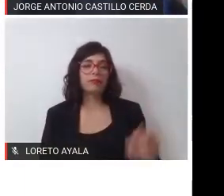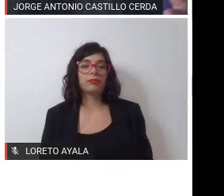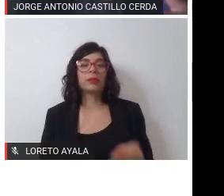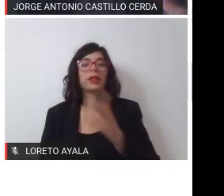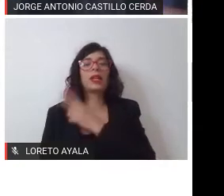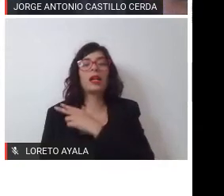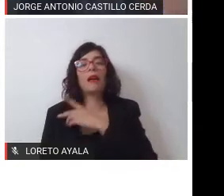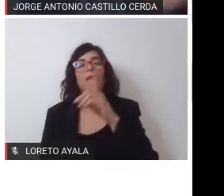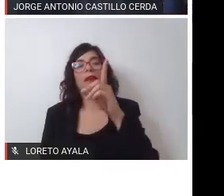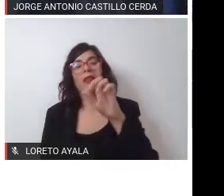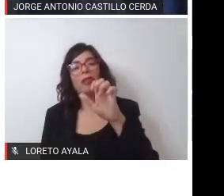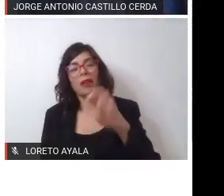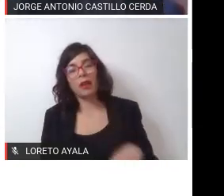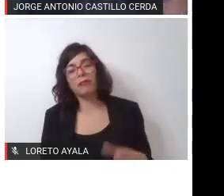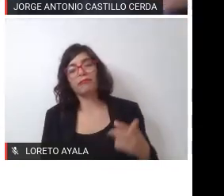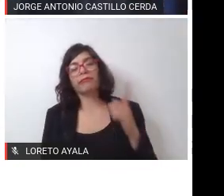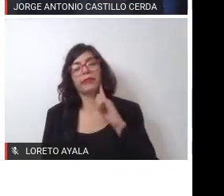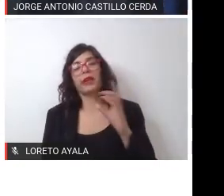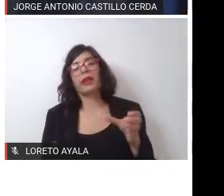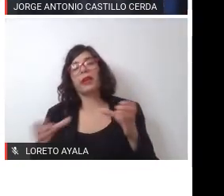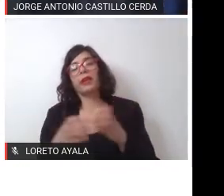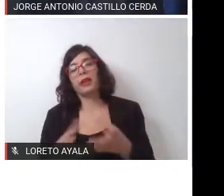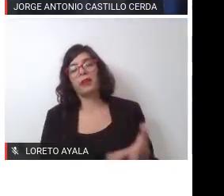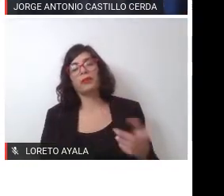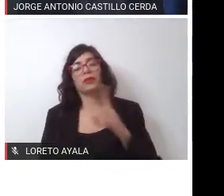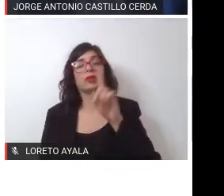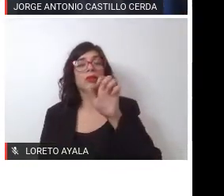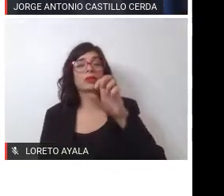es el equipo, es el Seremi,